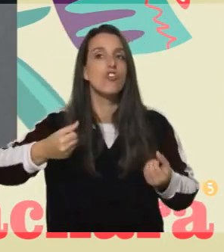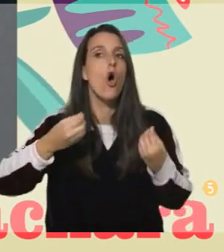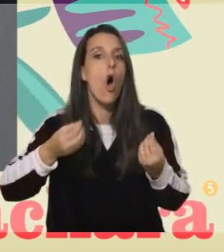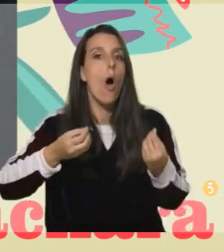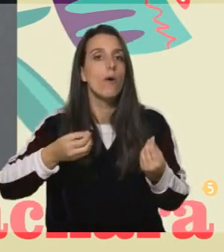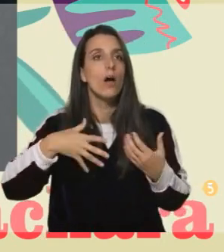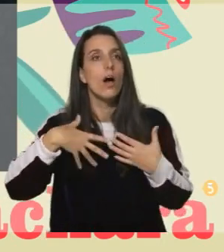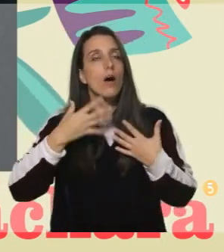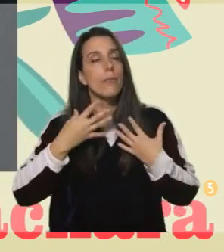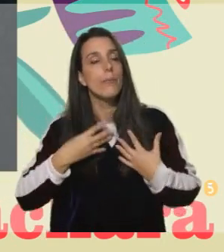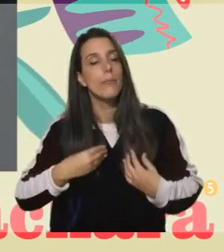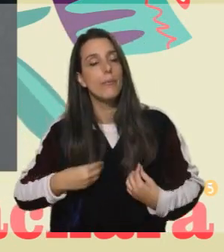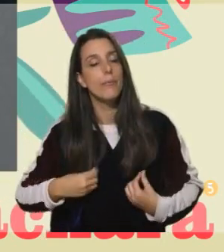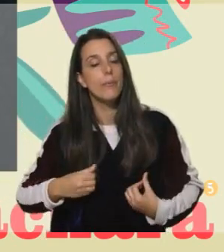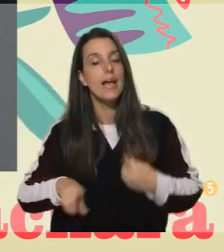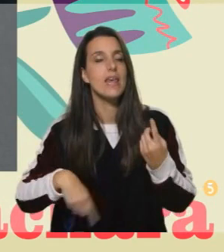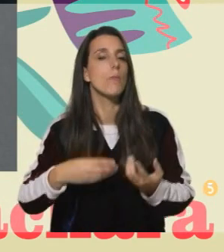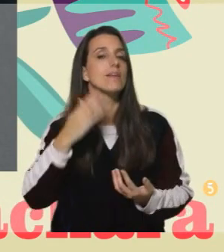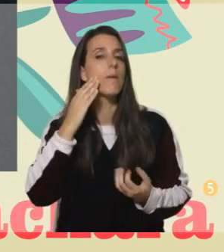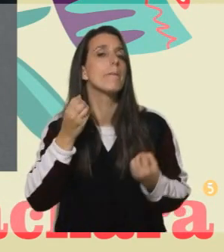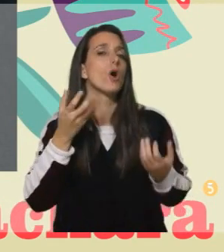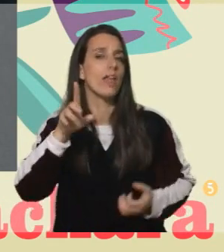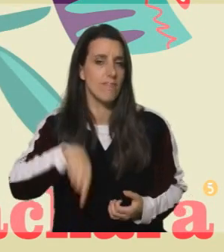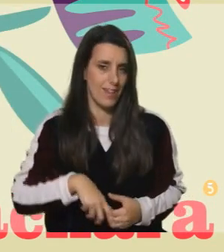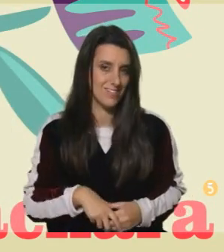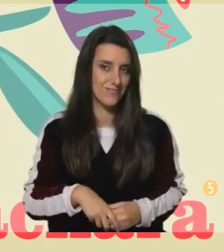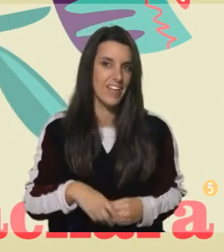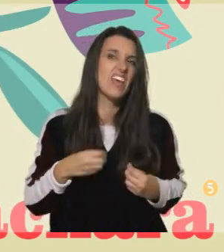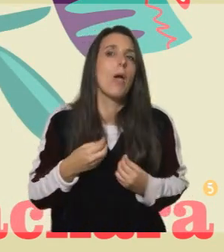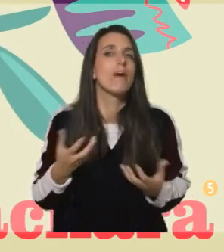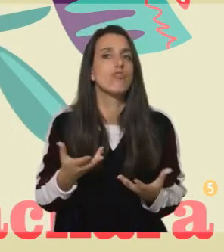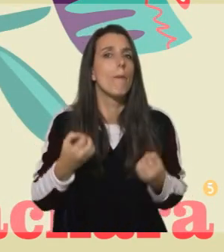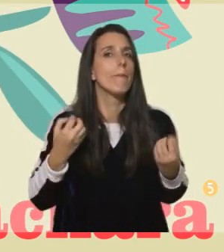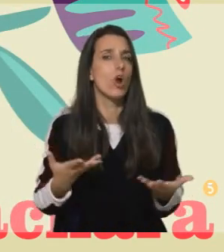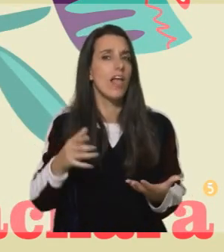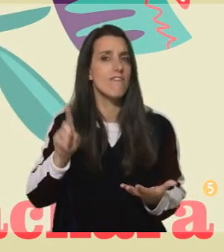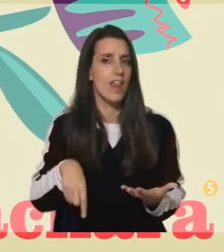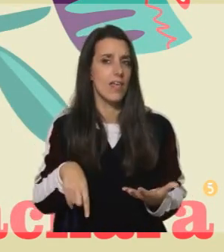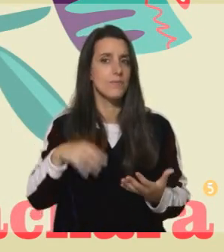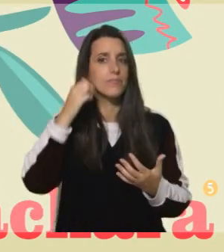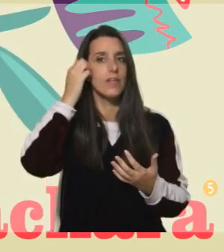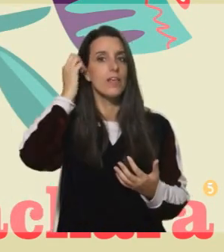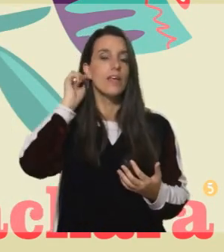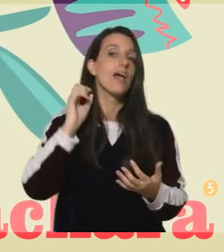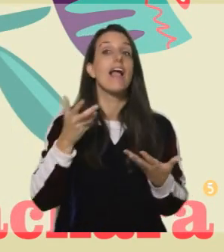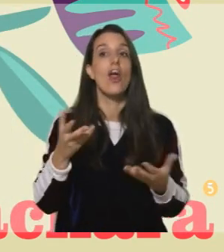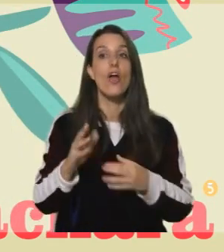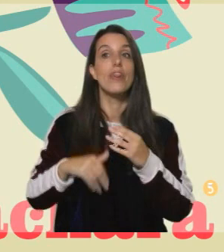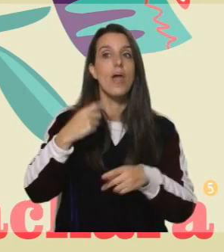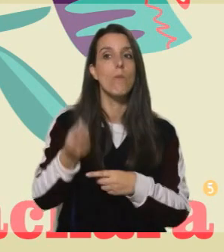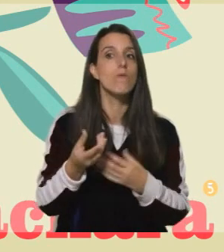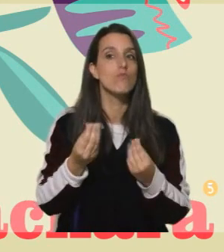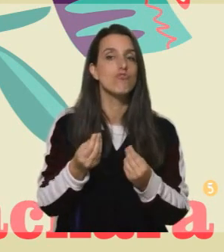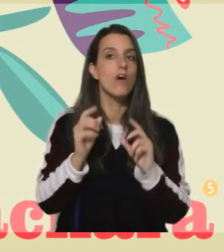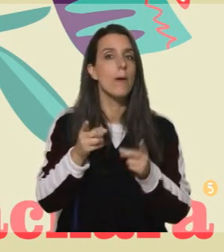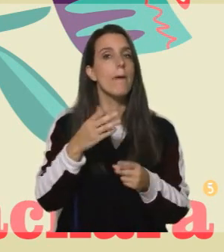desvanecer y después Buscar la causa No Bueno o sea que qué es lo que te sucede Por qué te sucedió Porque además después son recurrentes